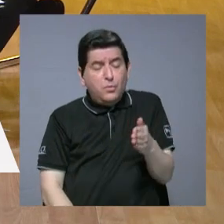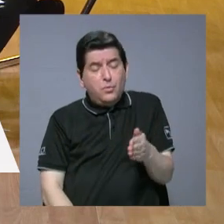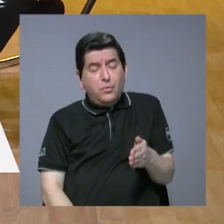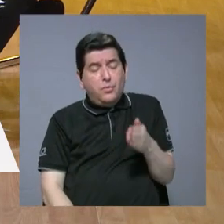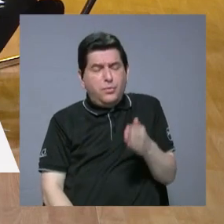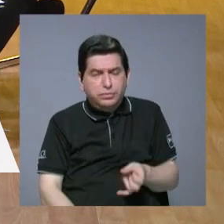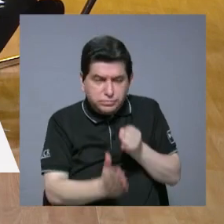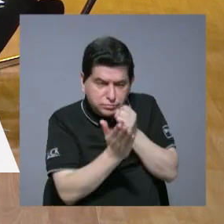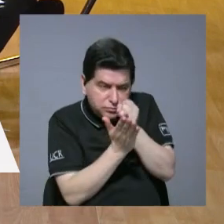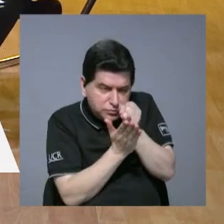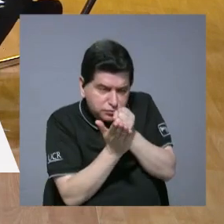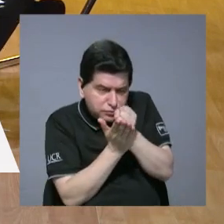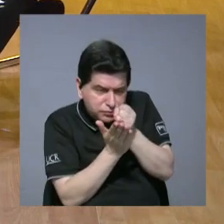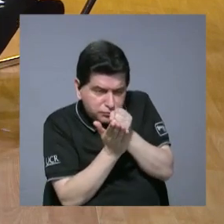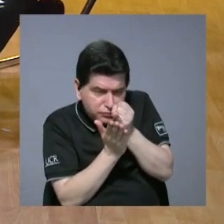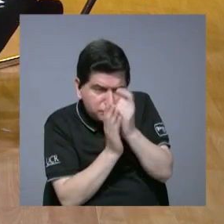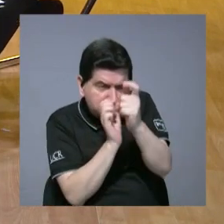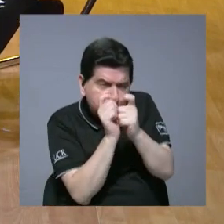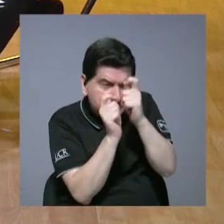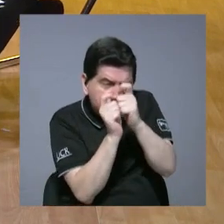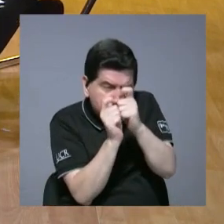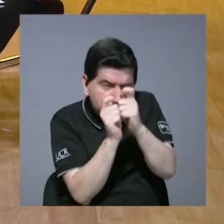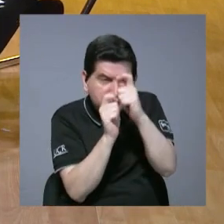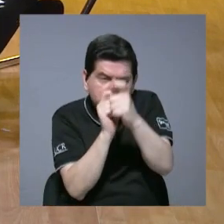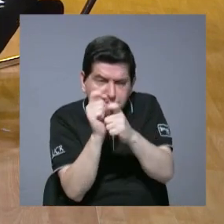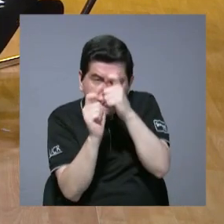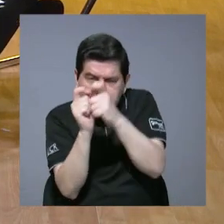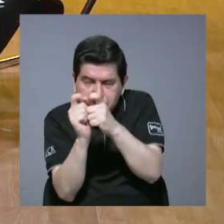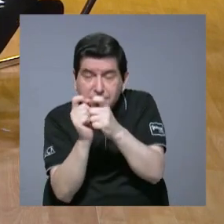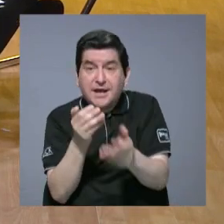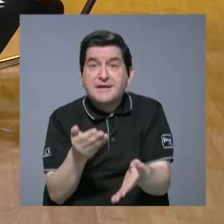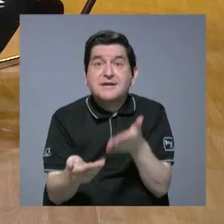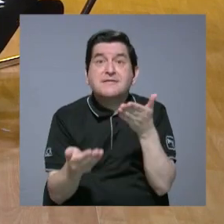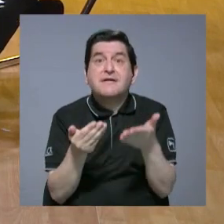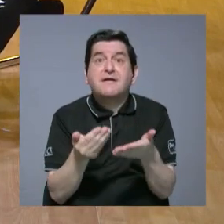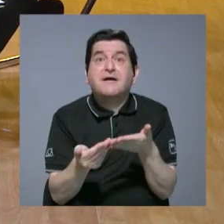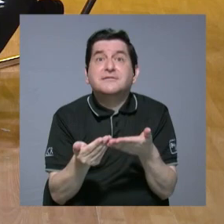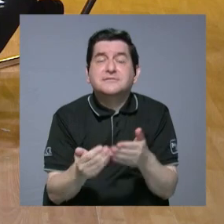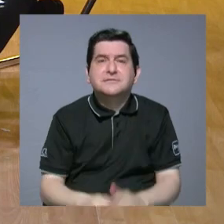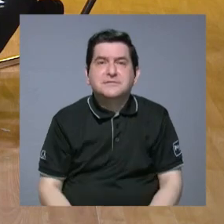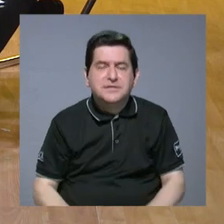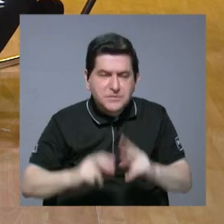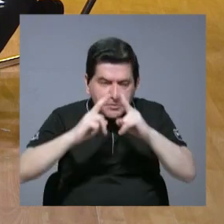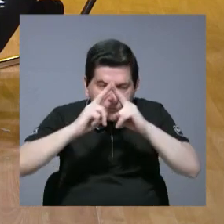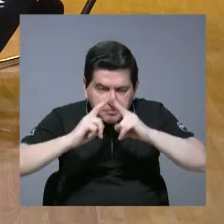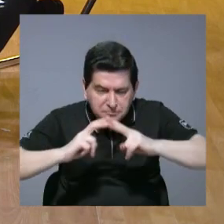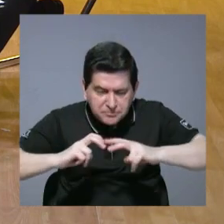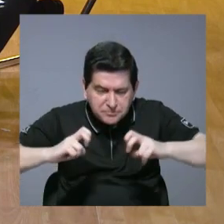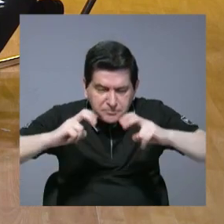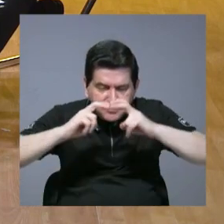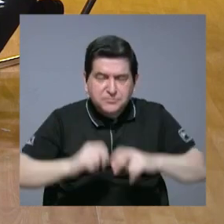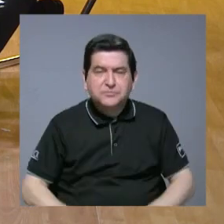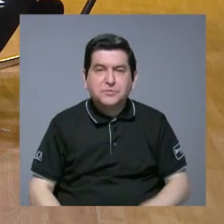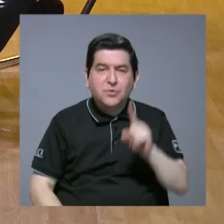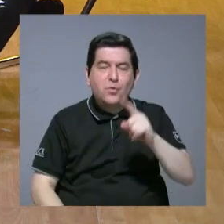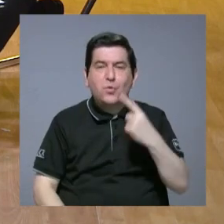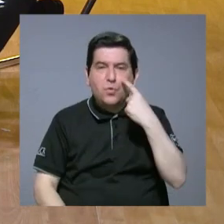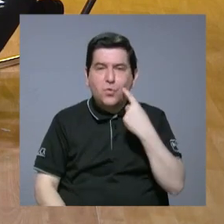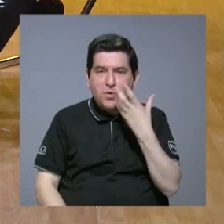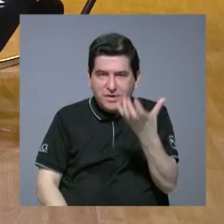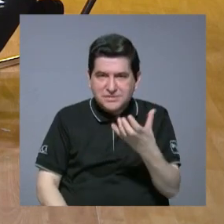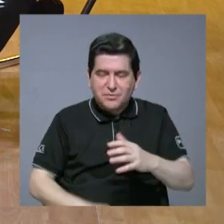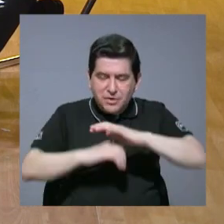de indagaciones muy meticulosas que eran casi como desmembrar una cebolla, irle quitando